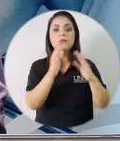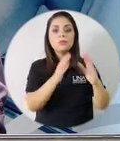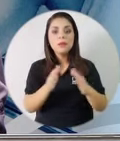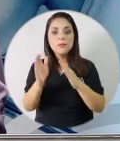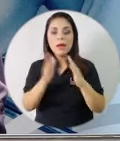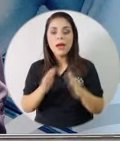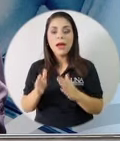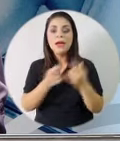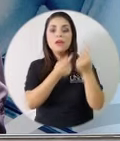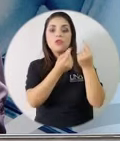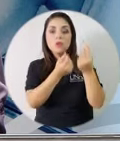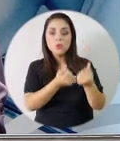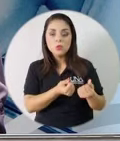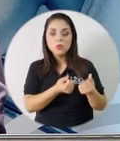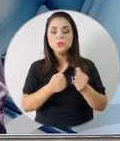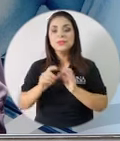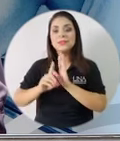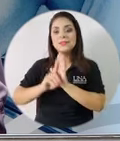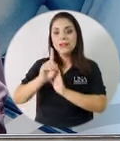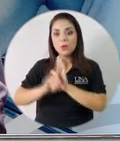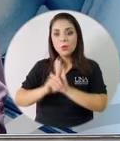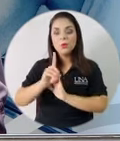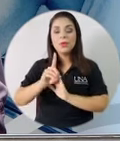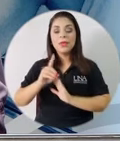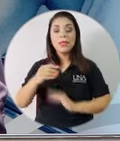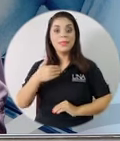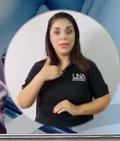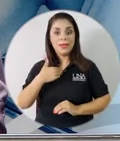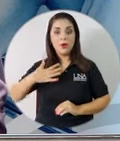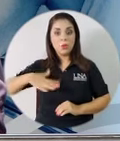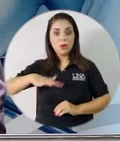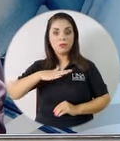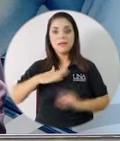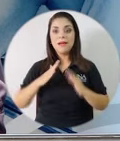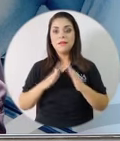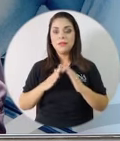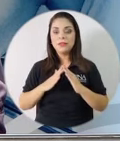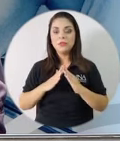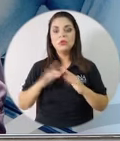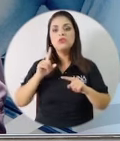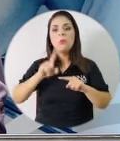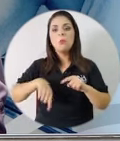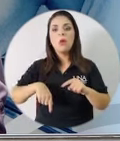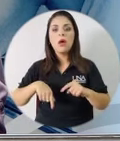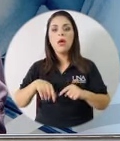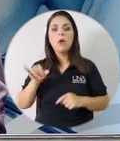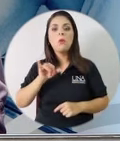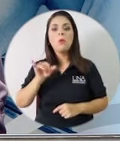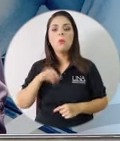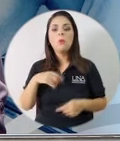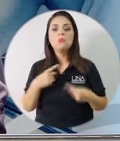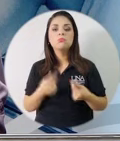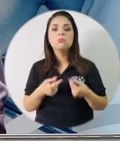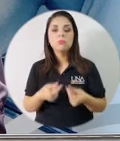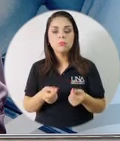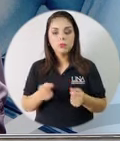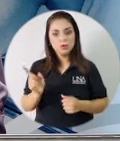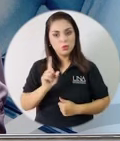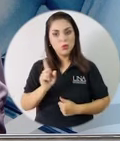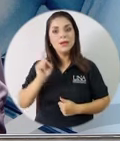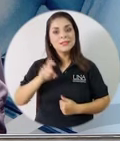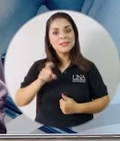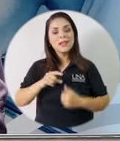el nivel de desarrollo con que cuenten nuestros habitantes no puede ser improvisado. Y eso requiere de una inversión